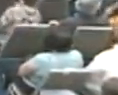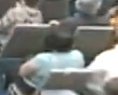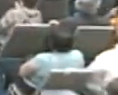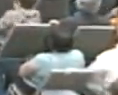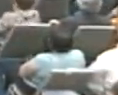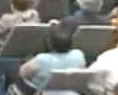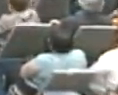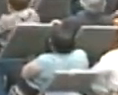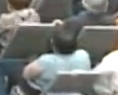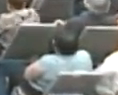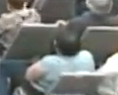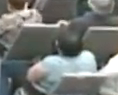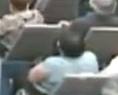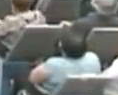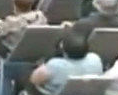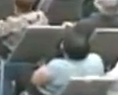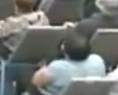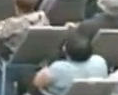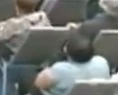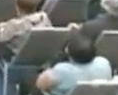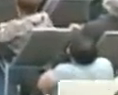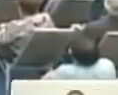Se daban las gracias.